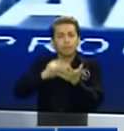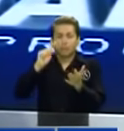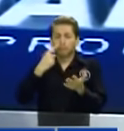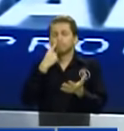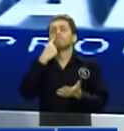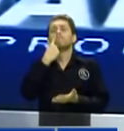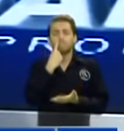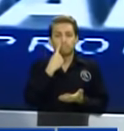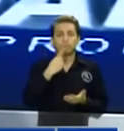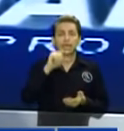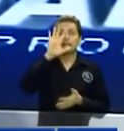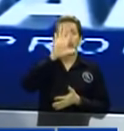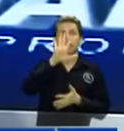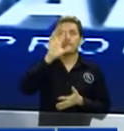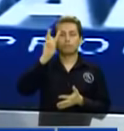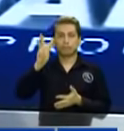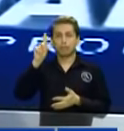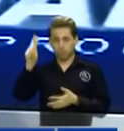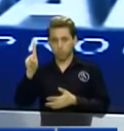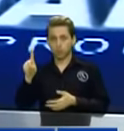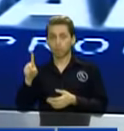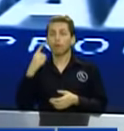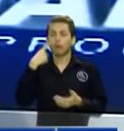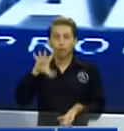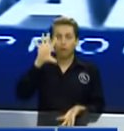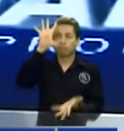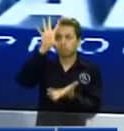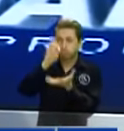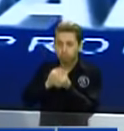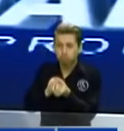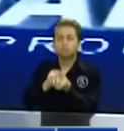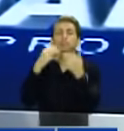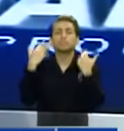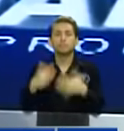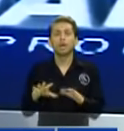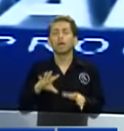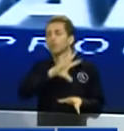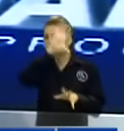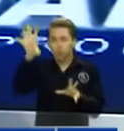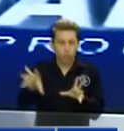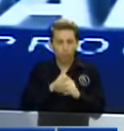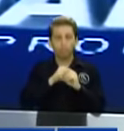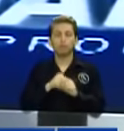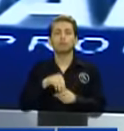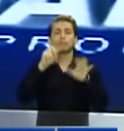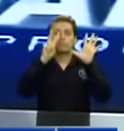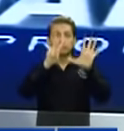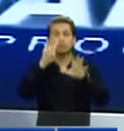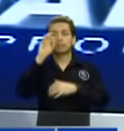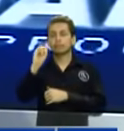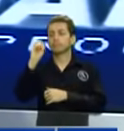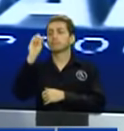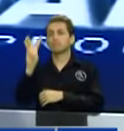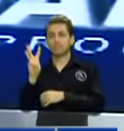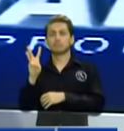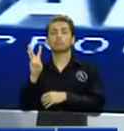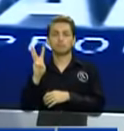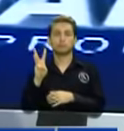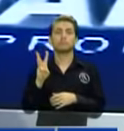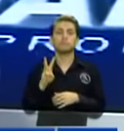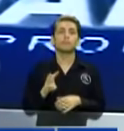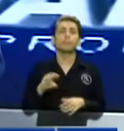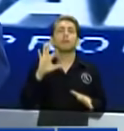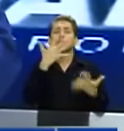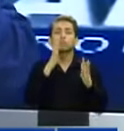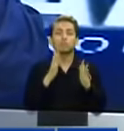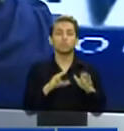cuales podemos decir que ya llevamos 703 casos en total. Esos son más o menos 41 casos por millón de